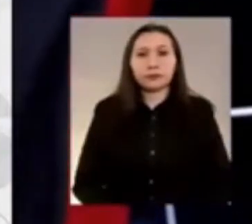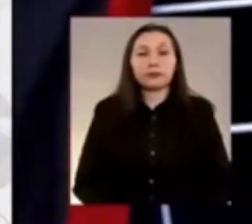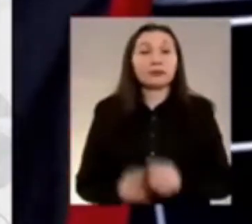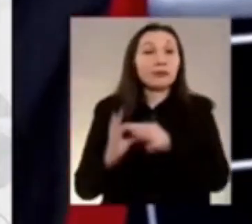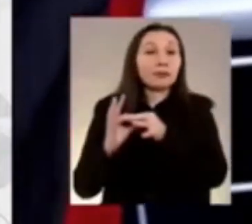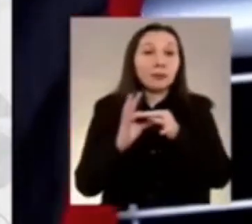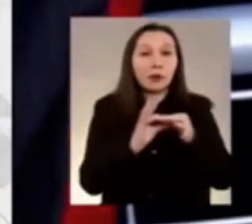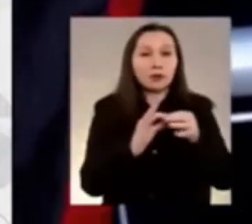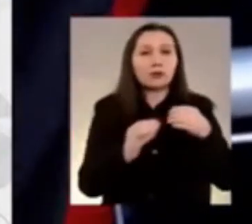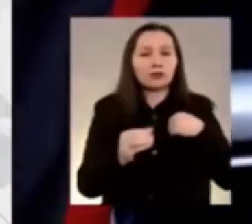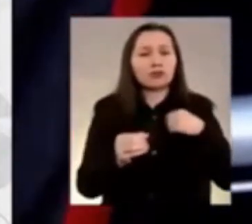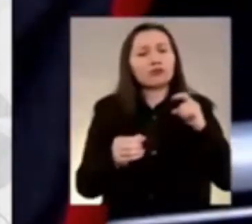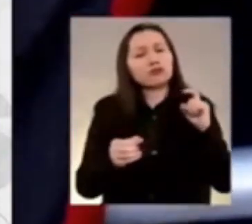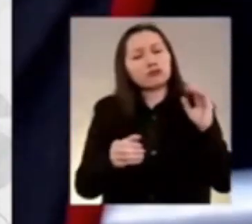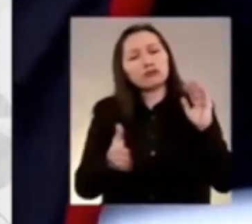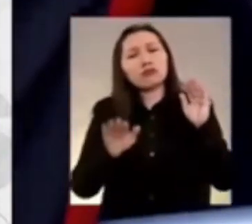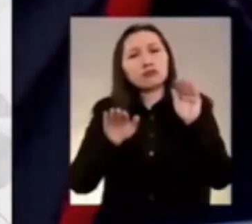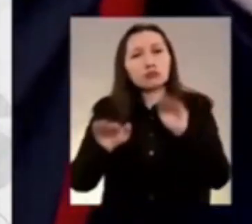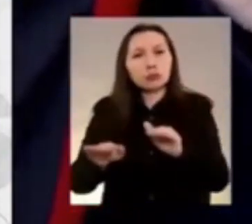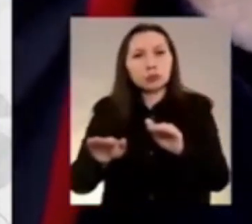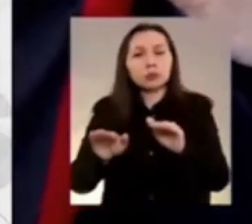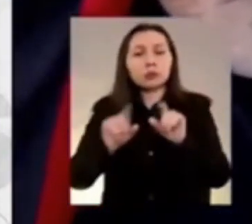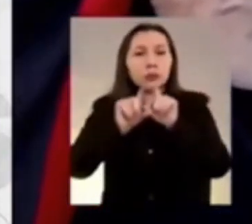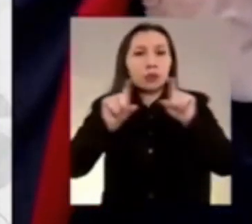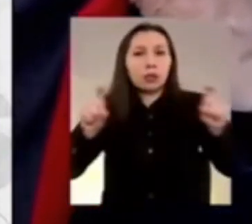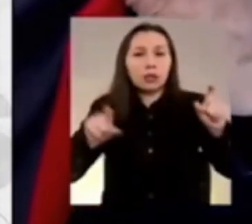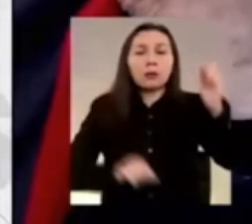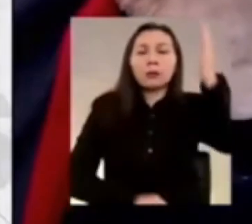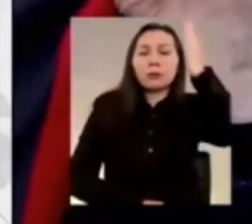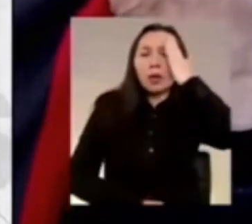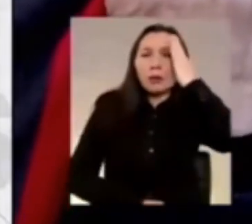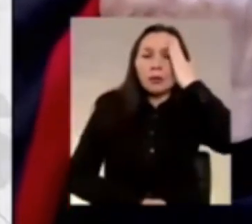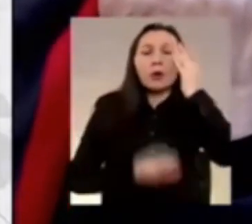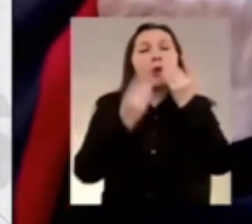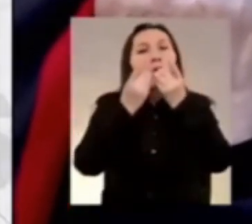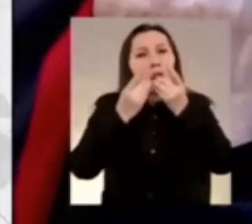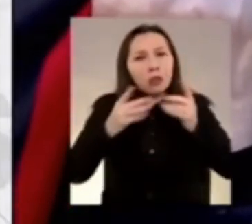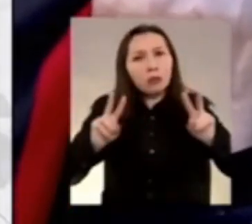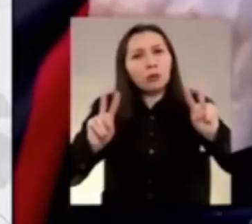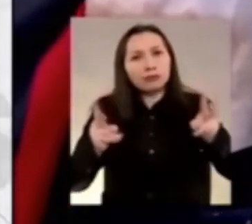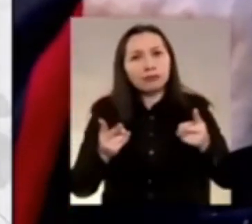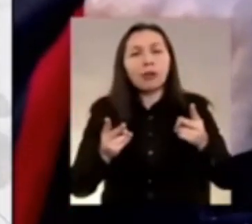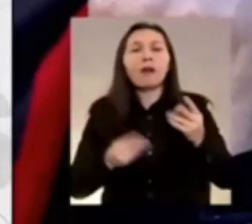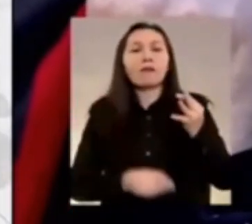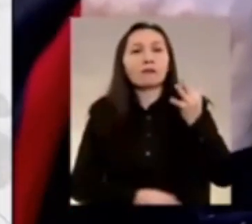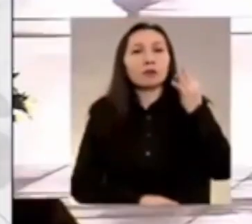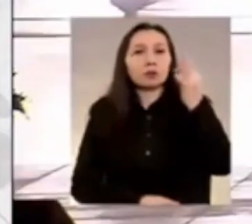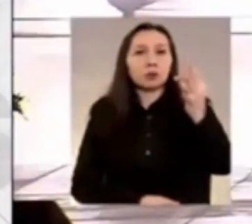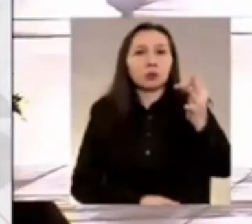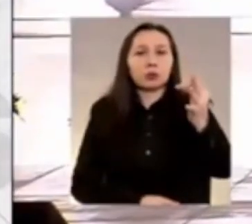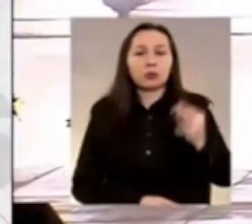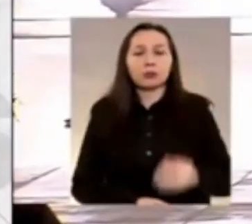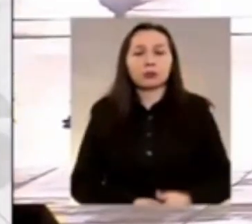Por eso suscribo completamente el lema Memoria es democracia y futuro.